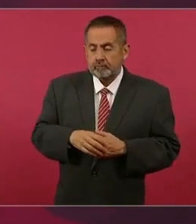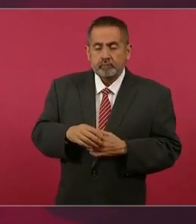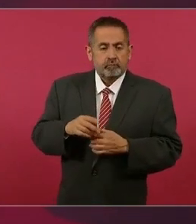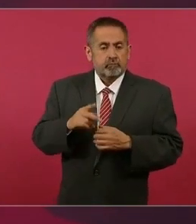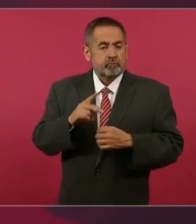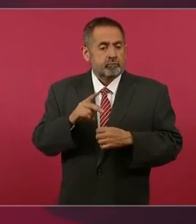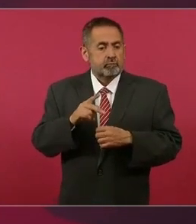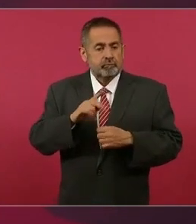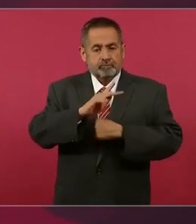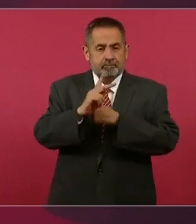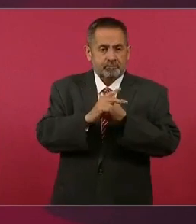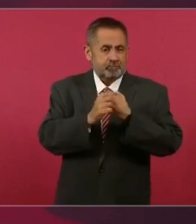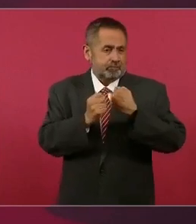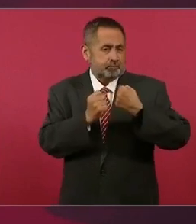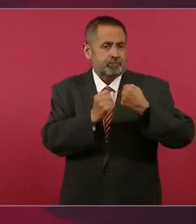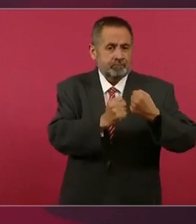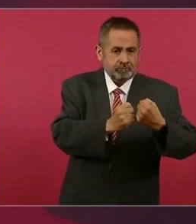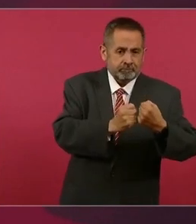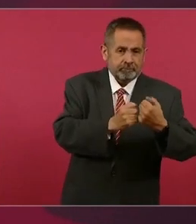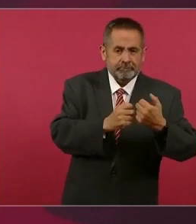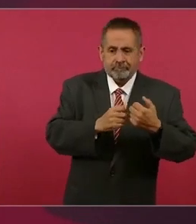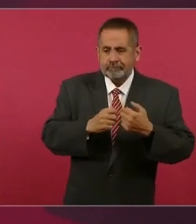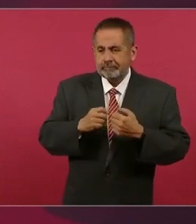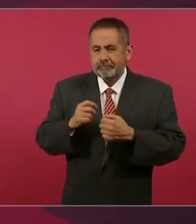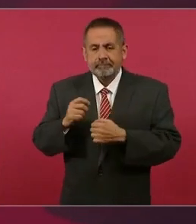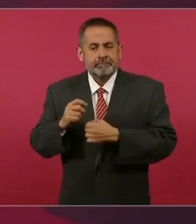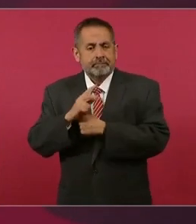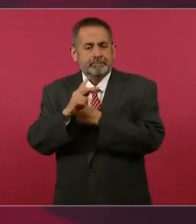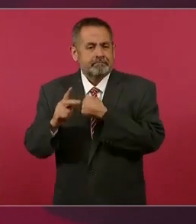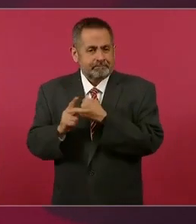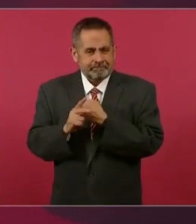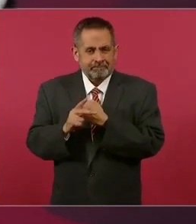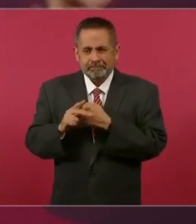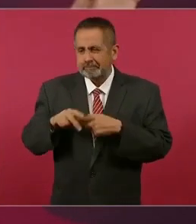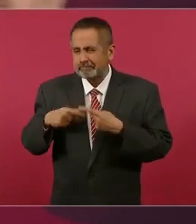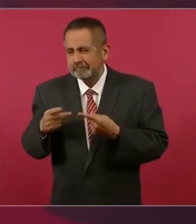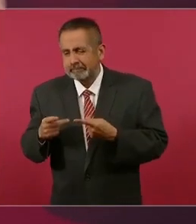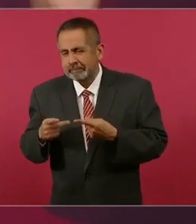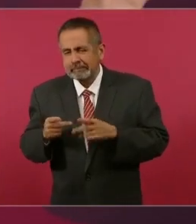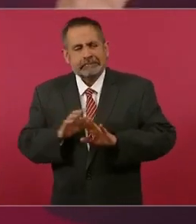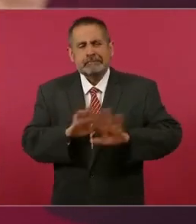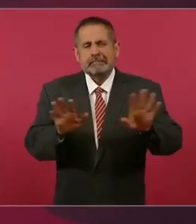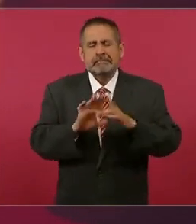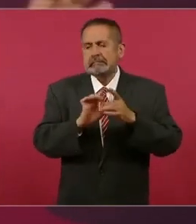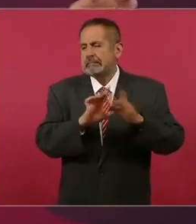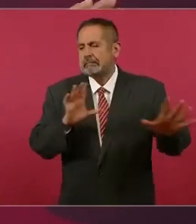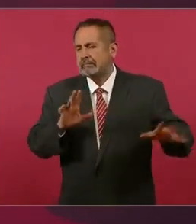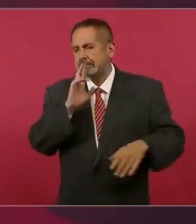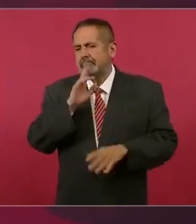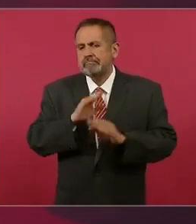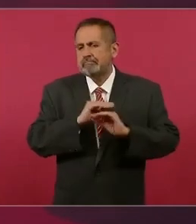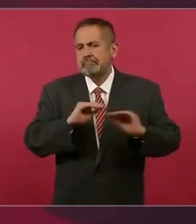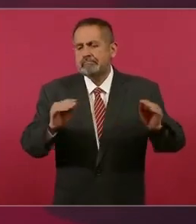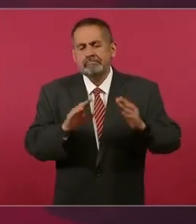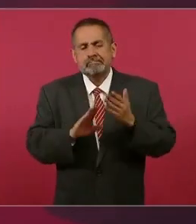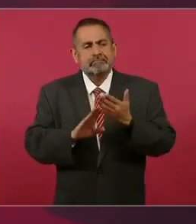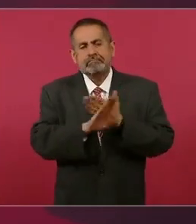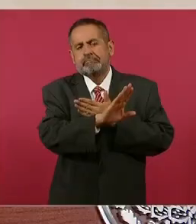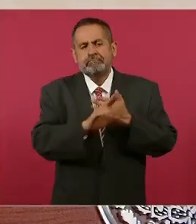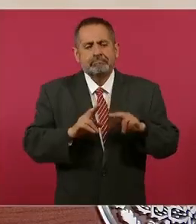débil, el desierto. O sea, no se quería la